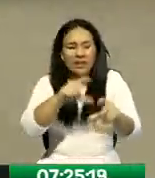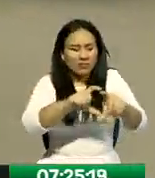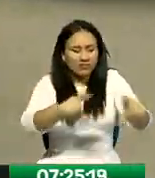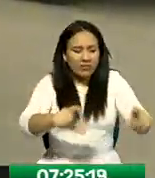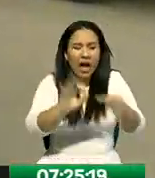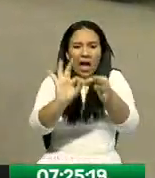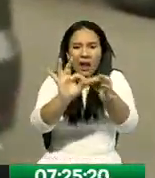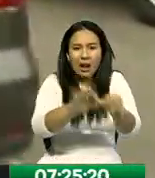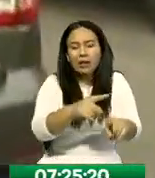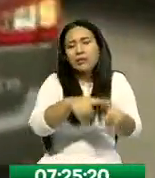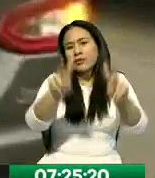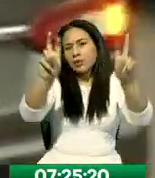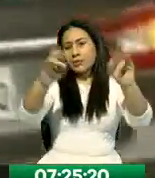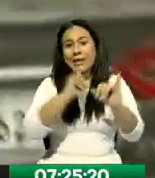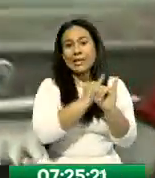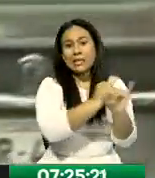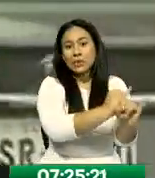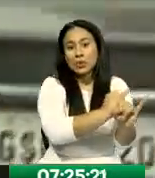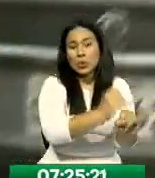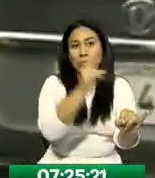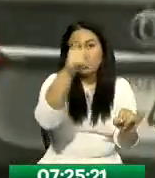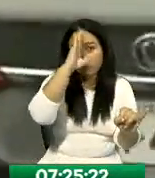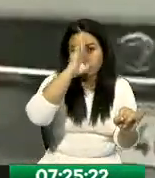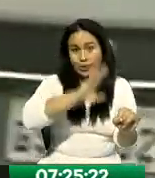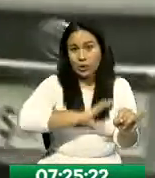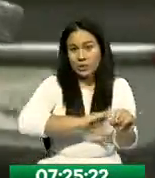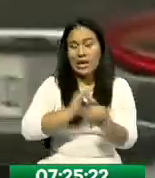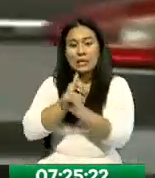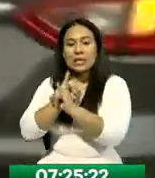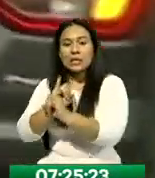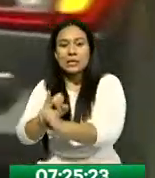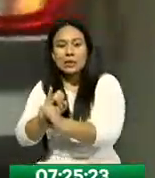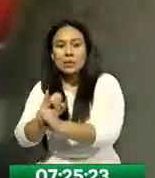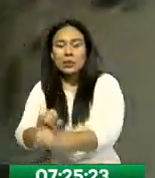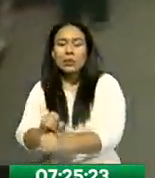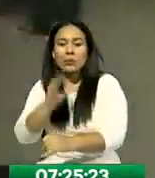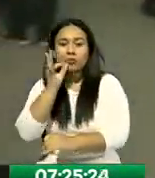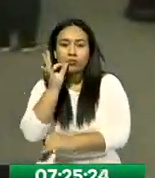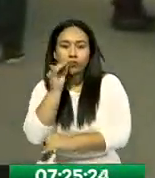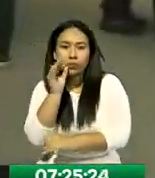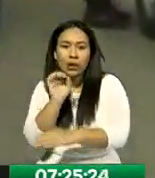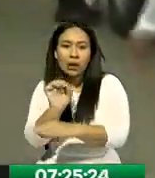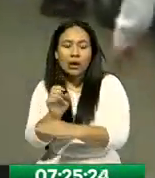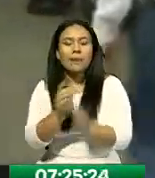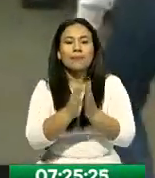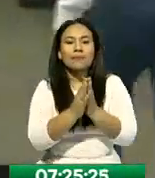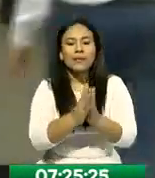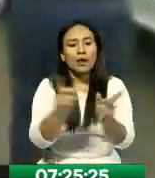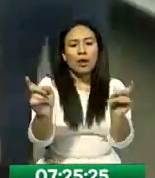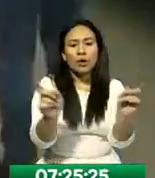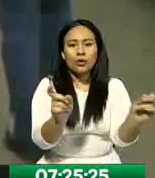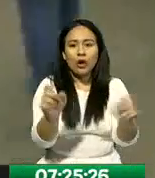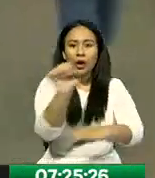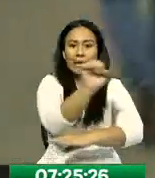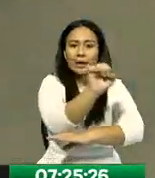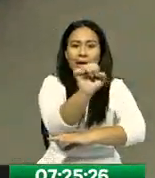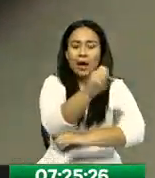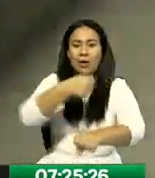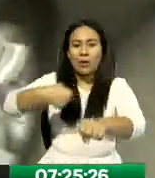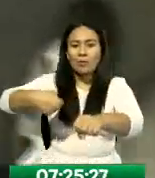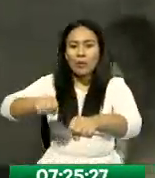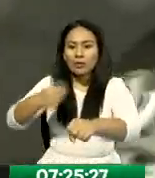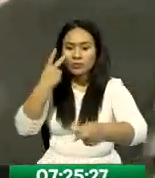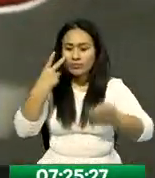ambas instituciones realizan el respectivo control a los conductores y pasajeros de diferentes